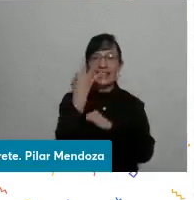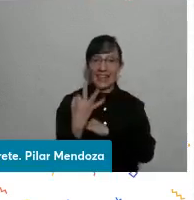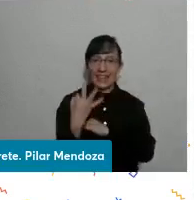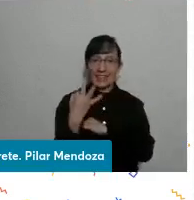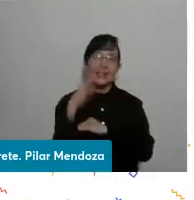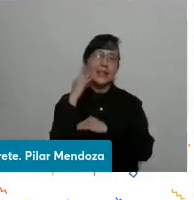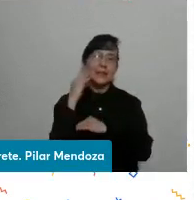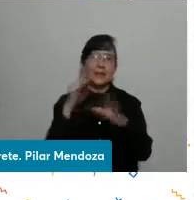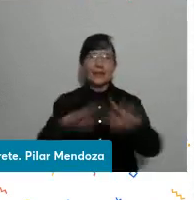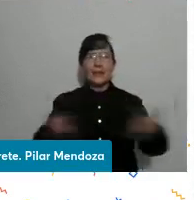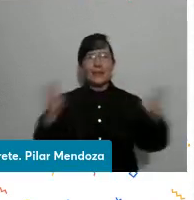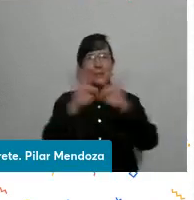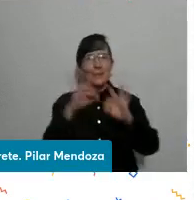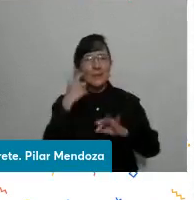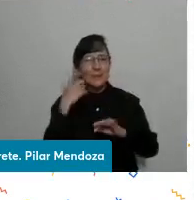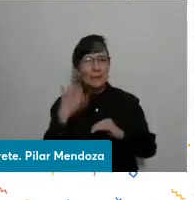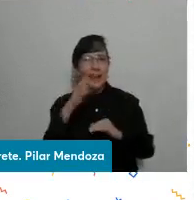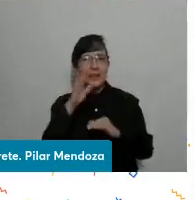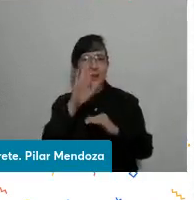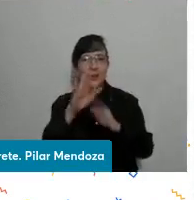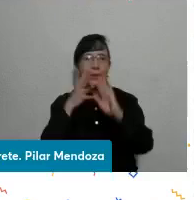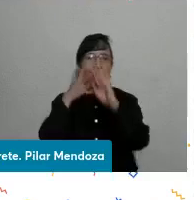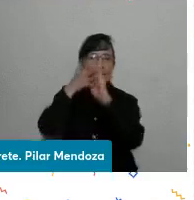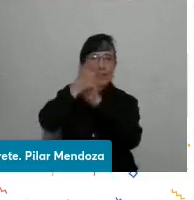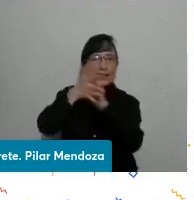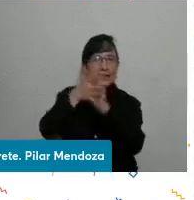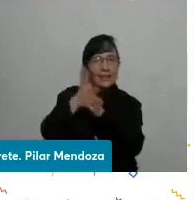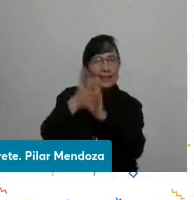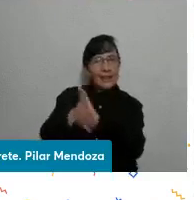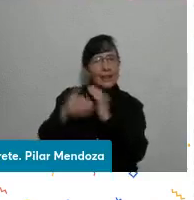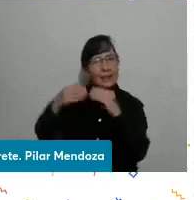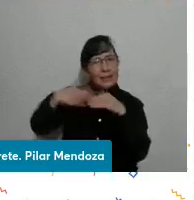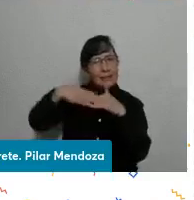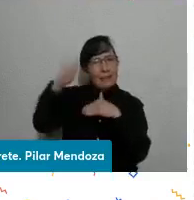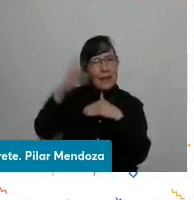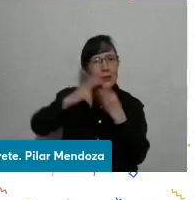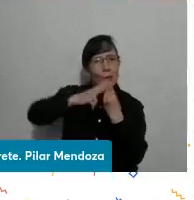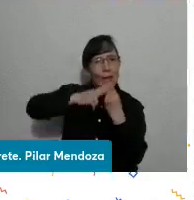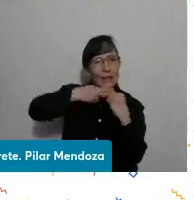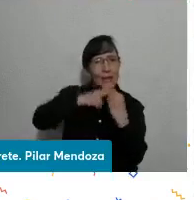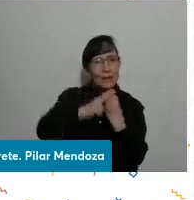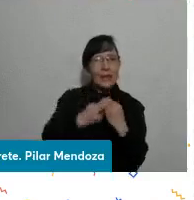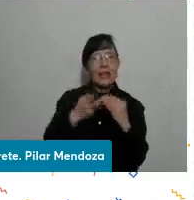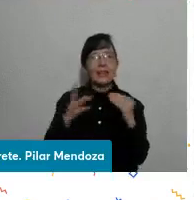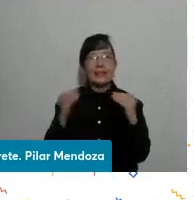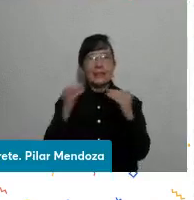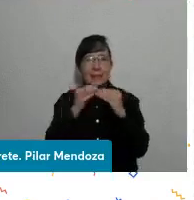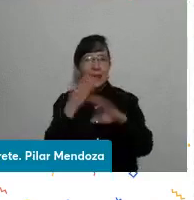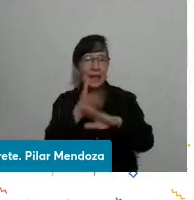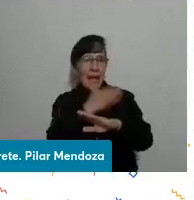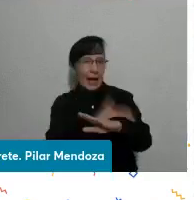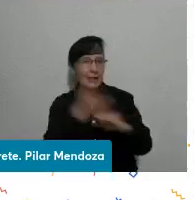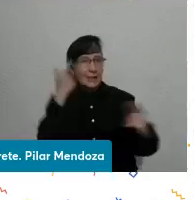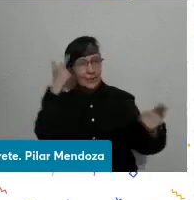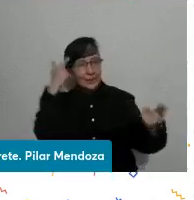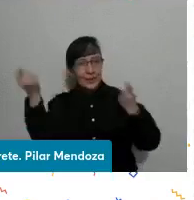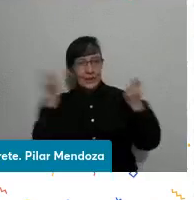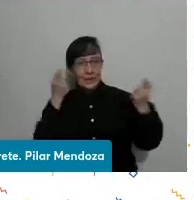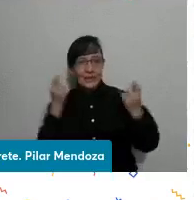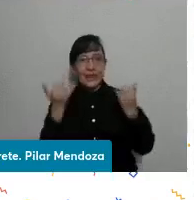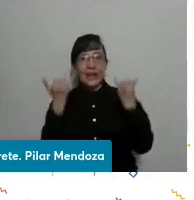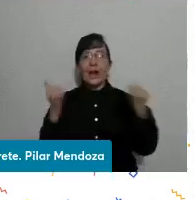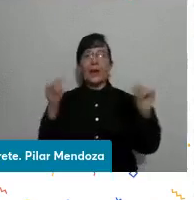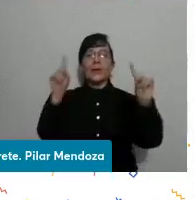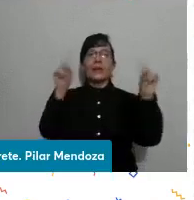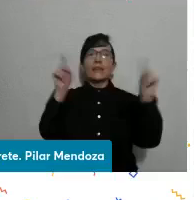muy significativas en las cuales vamos a tener más herramientas y estrategias sumando a las que venimos desarrollando, esta vez